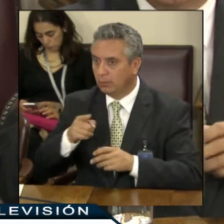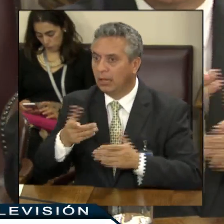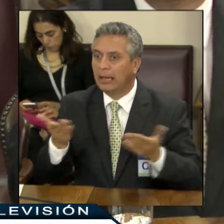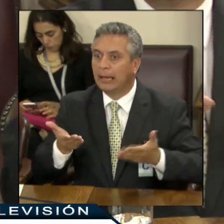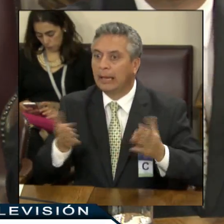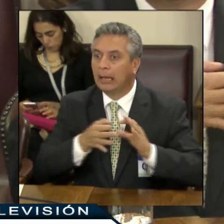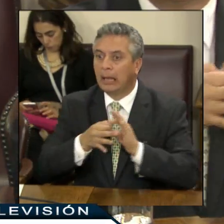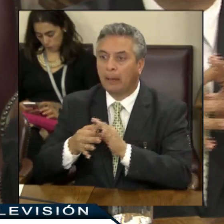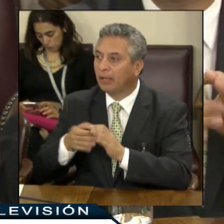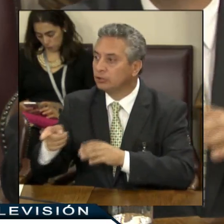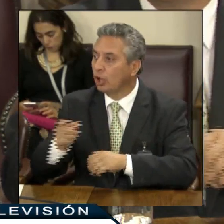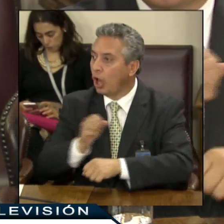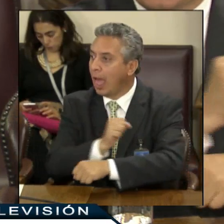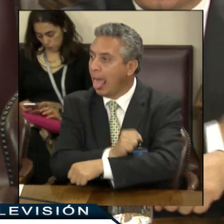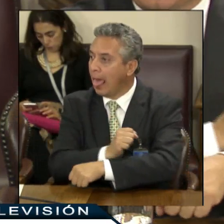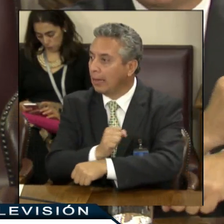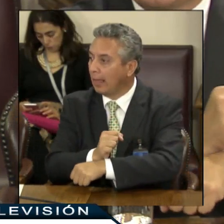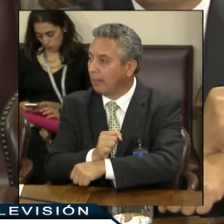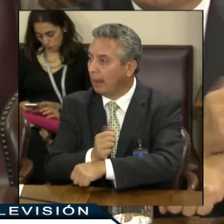pasó